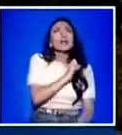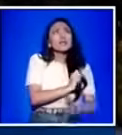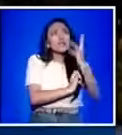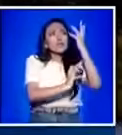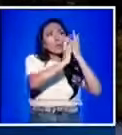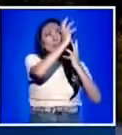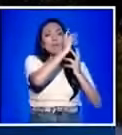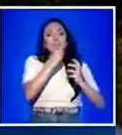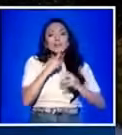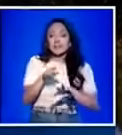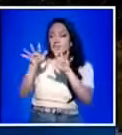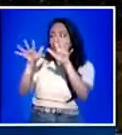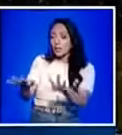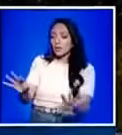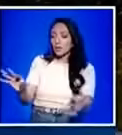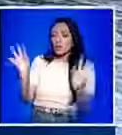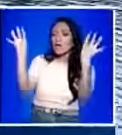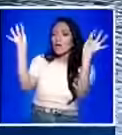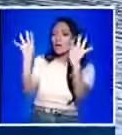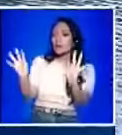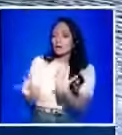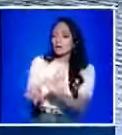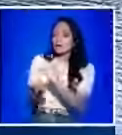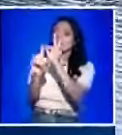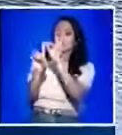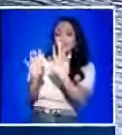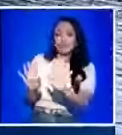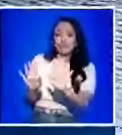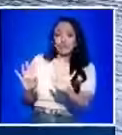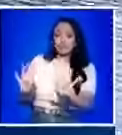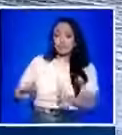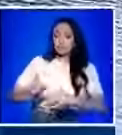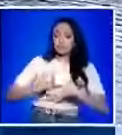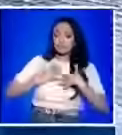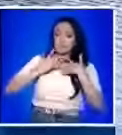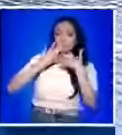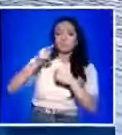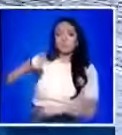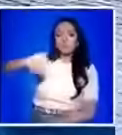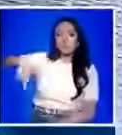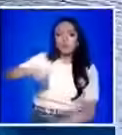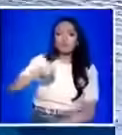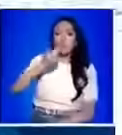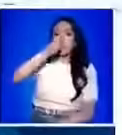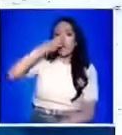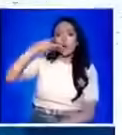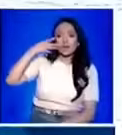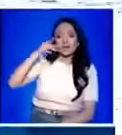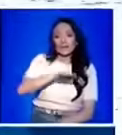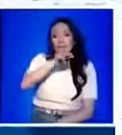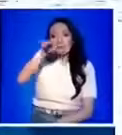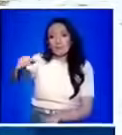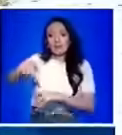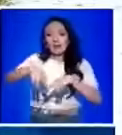que conserva una energía especial. Alimenta el río Pano en la provincia de Morona, Santiago.